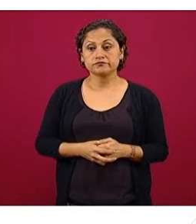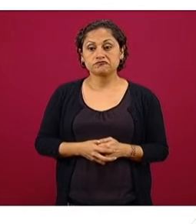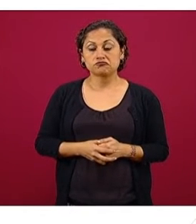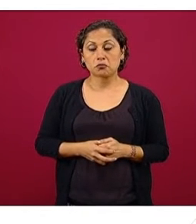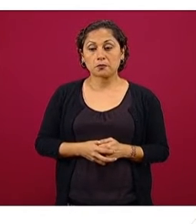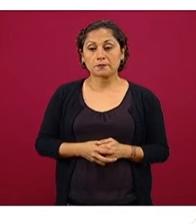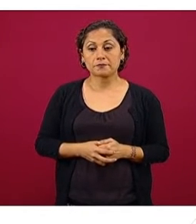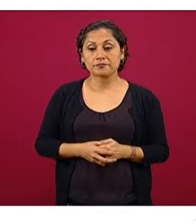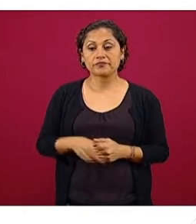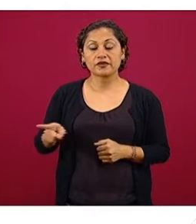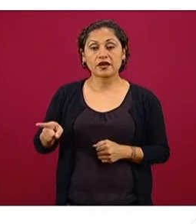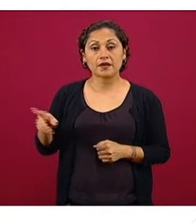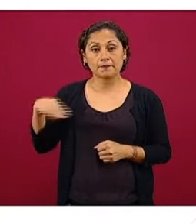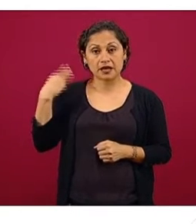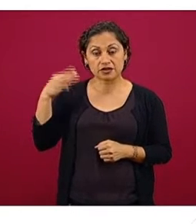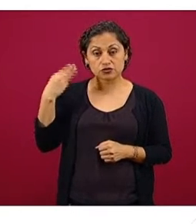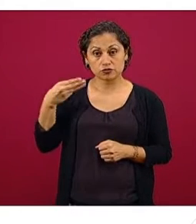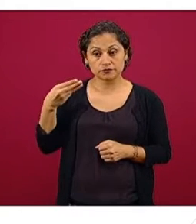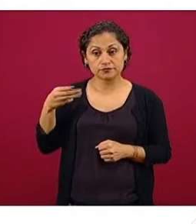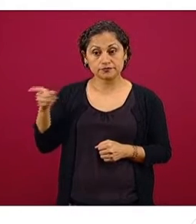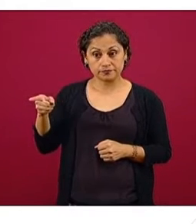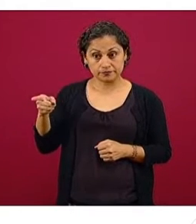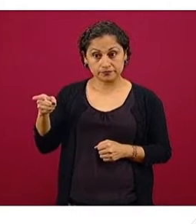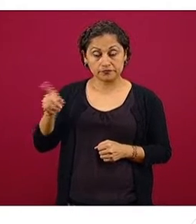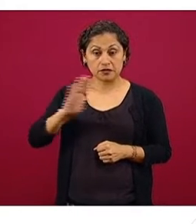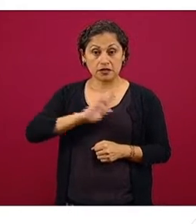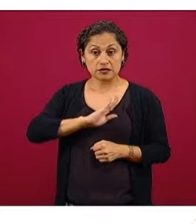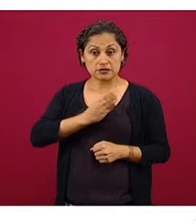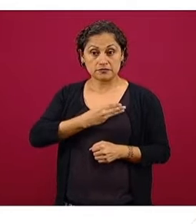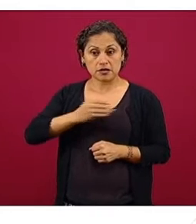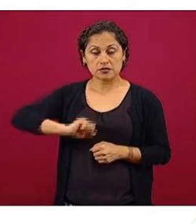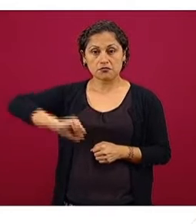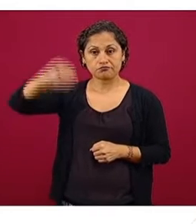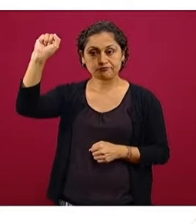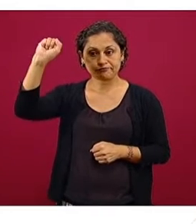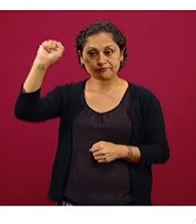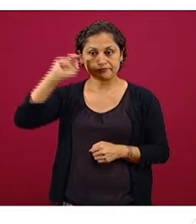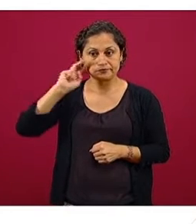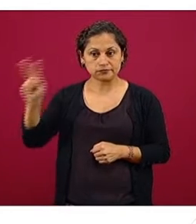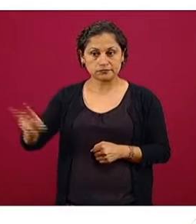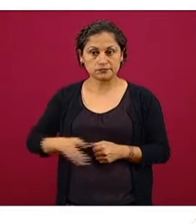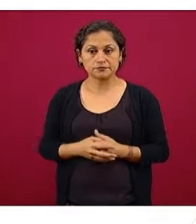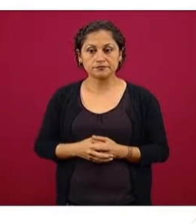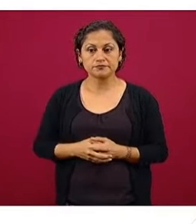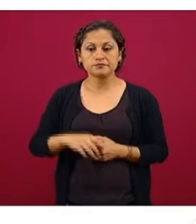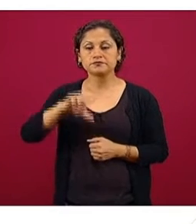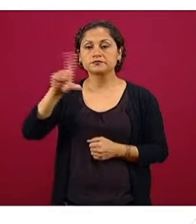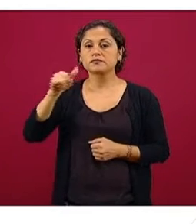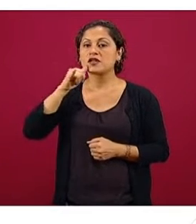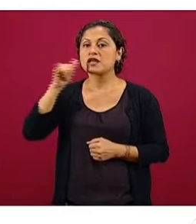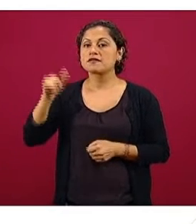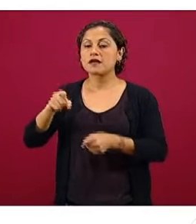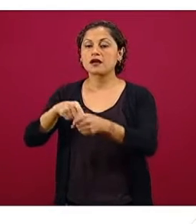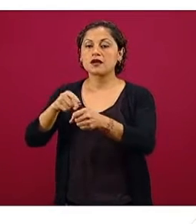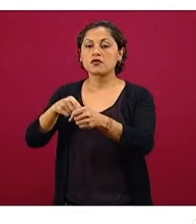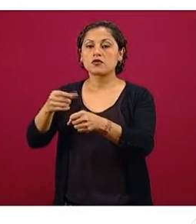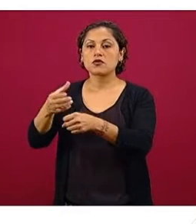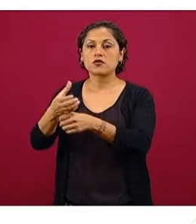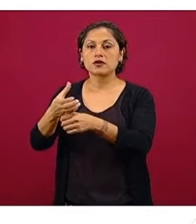marzo. Los países europeos, ahí está España, vean ustedes, aquí está Italia en café, ahí están los